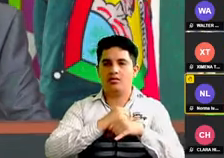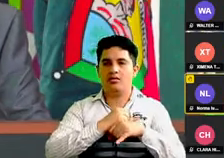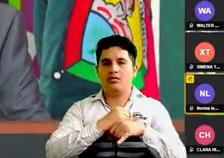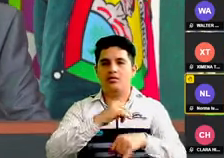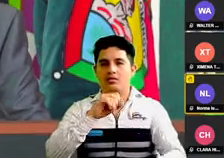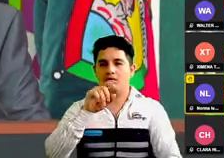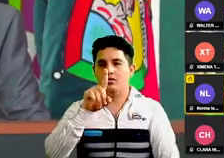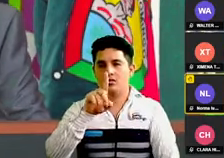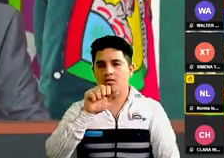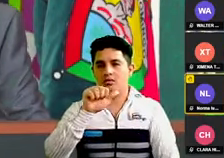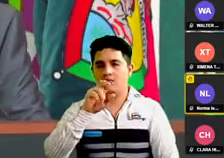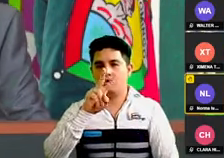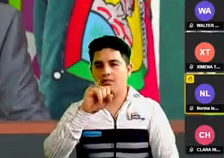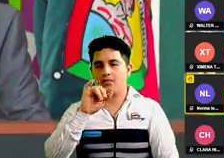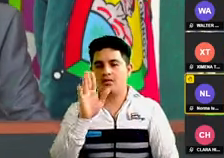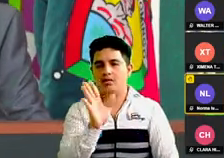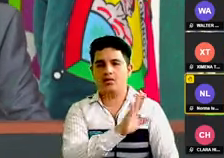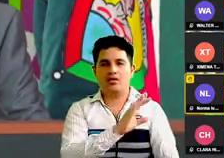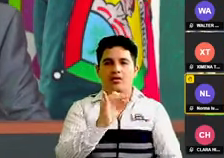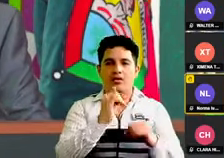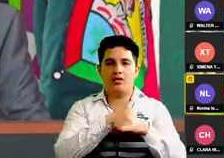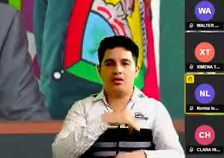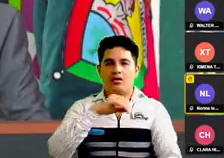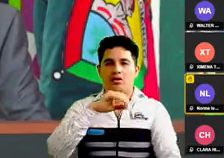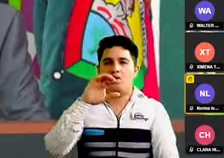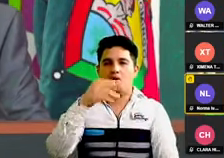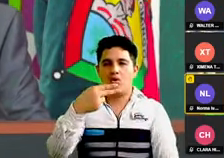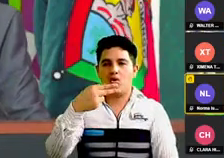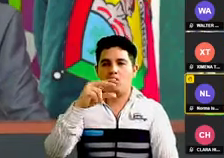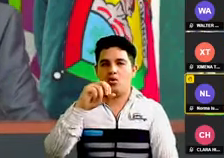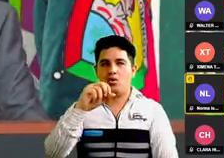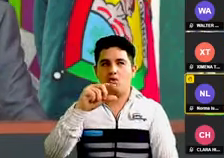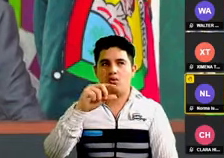Óscar Salcedo, que es el miembro del directorio.